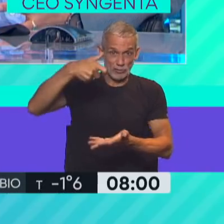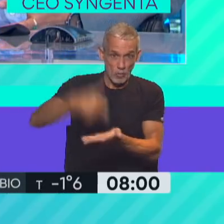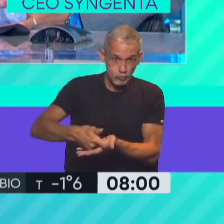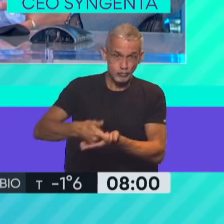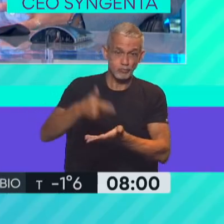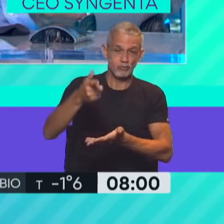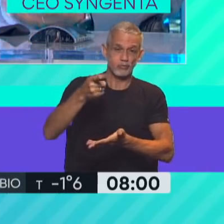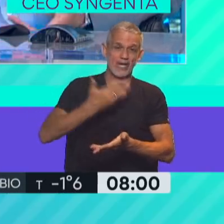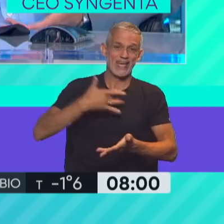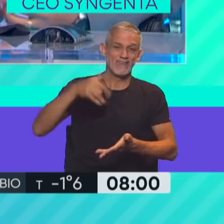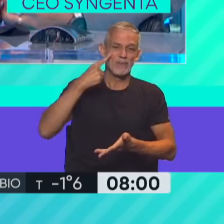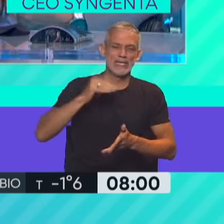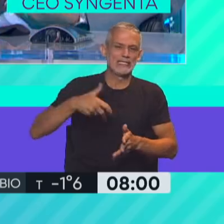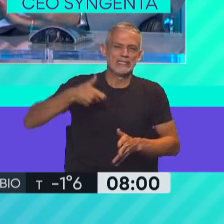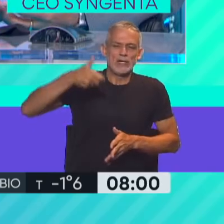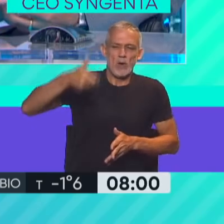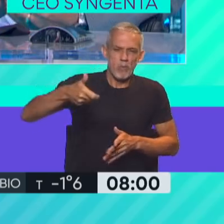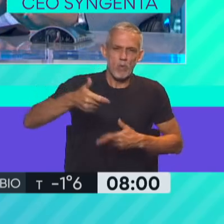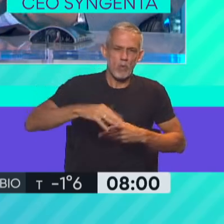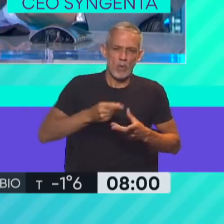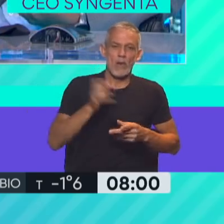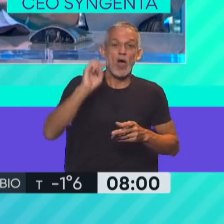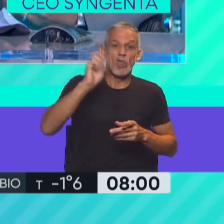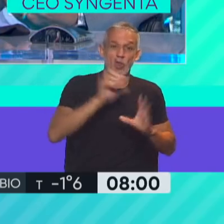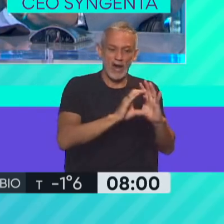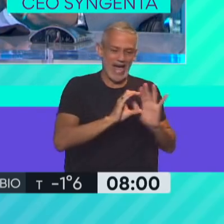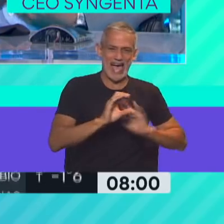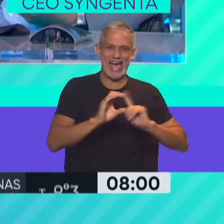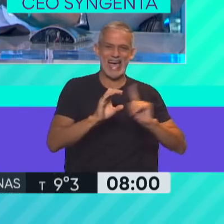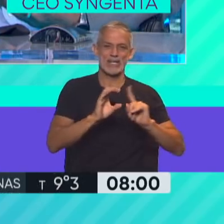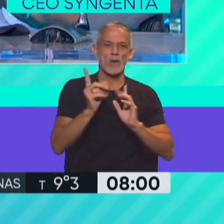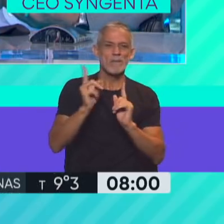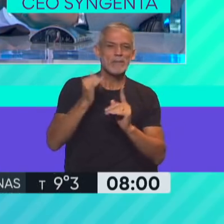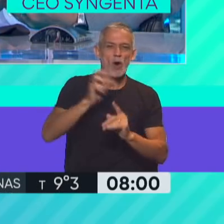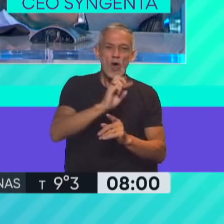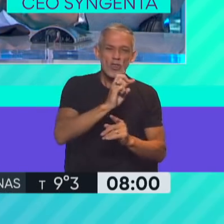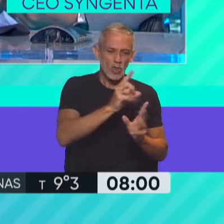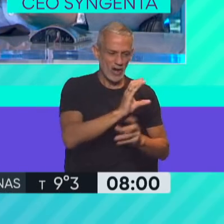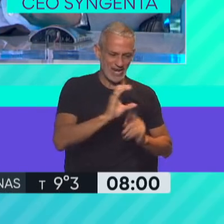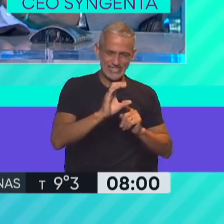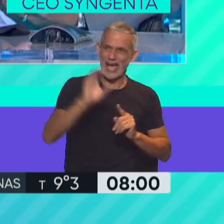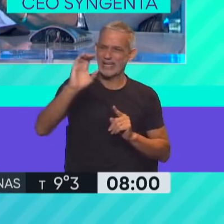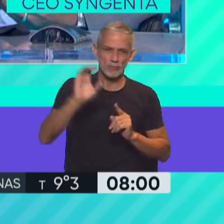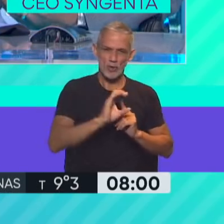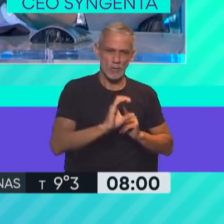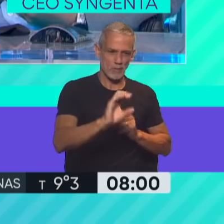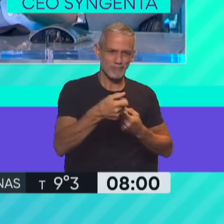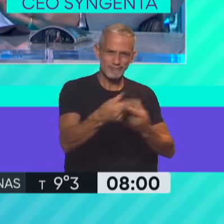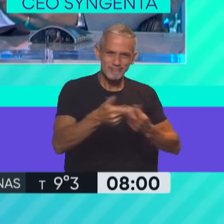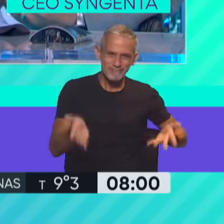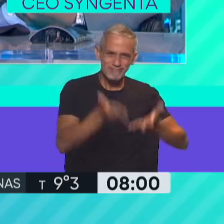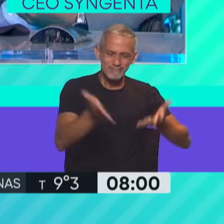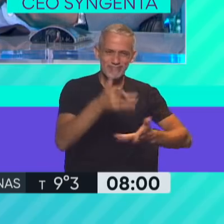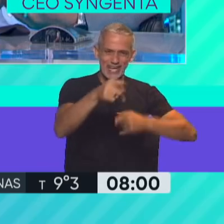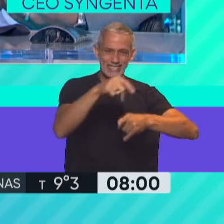no sea necesario desembolsar divisas y se pueda utilizar esa cantidad de dólares para para hacer el crecimiento económico a